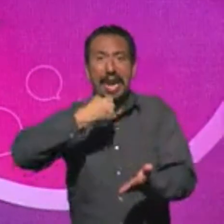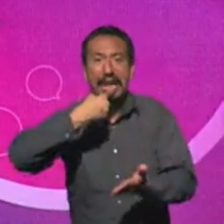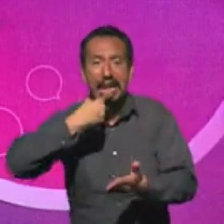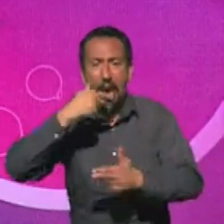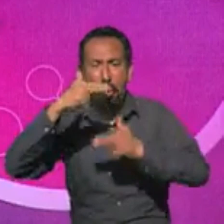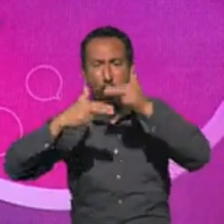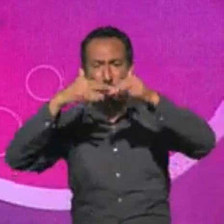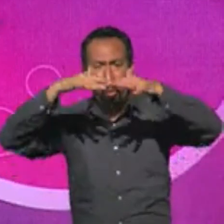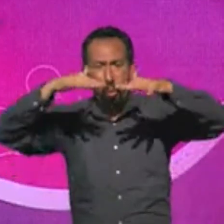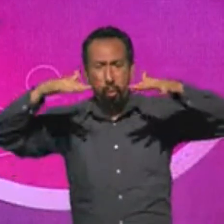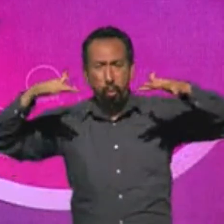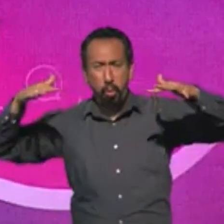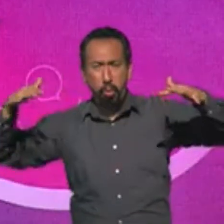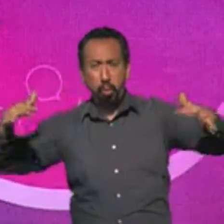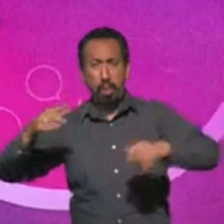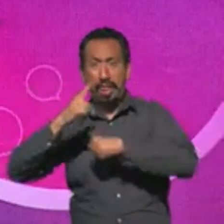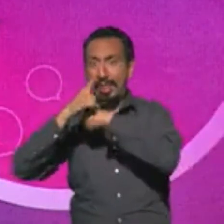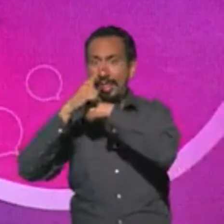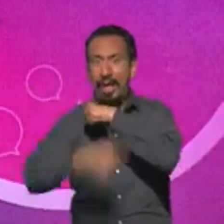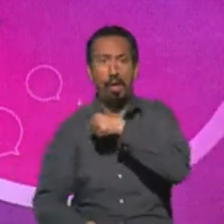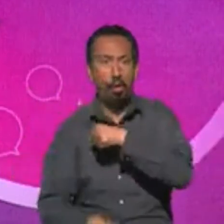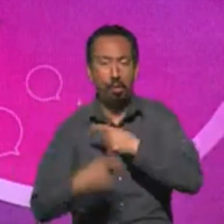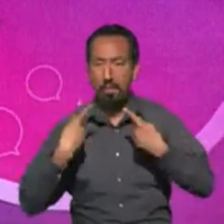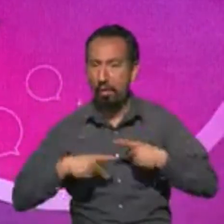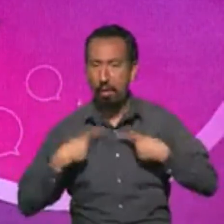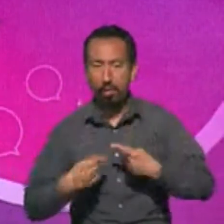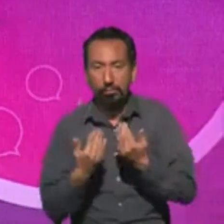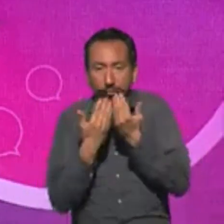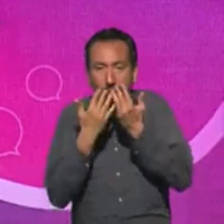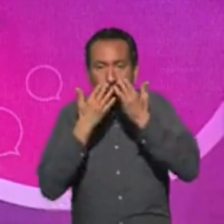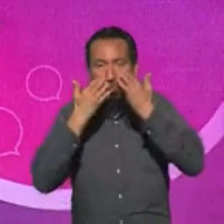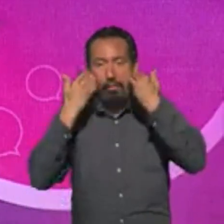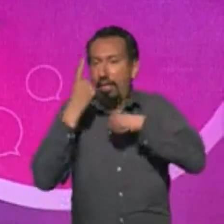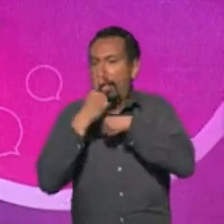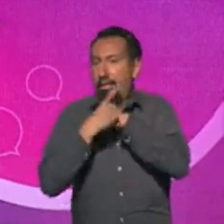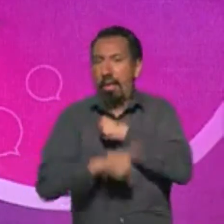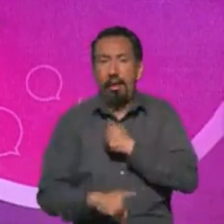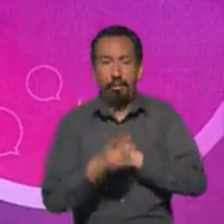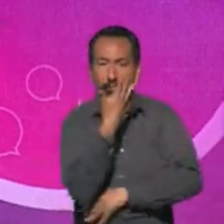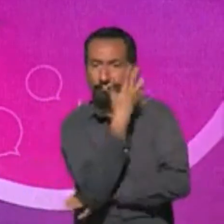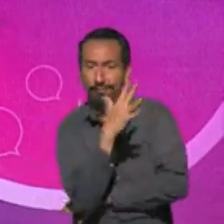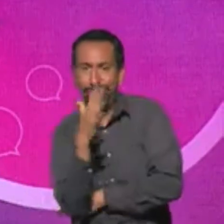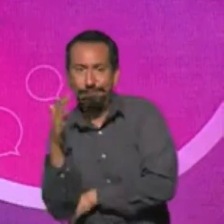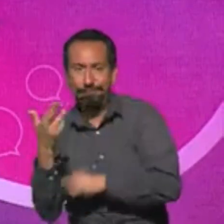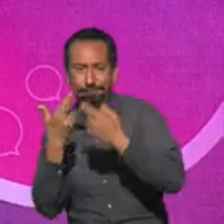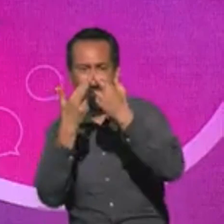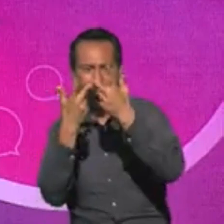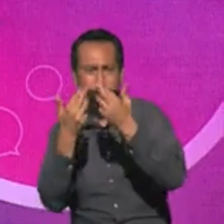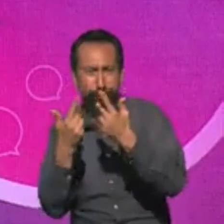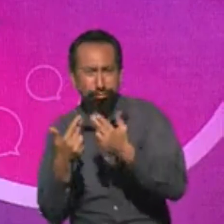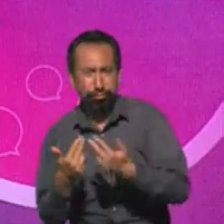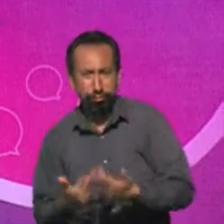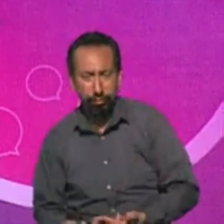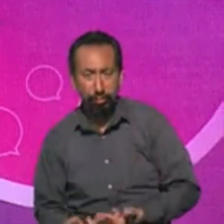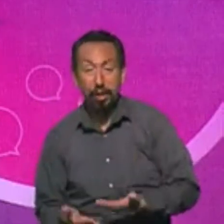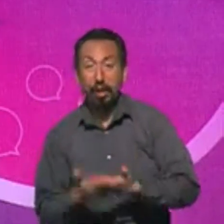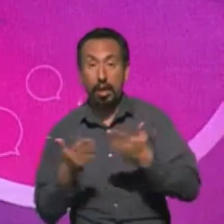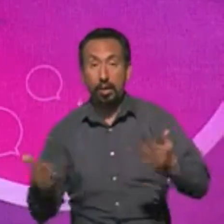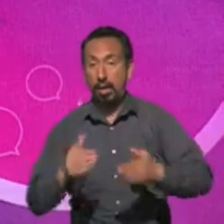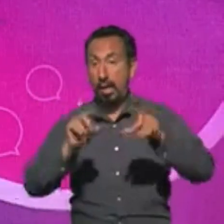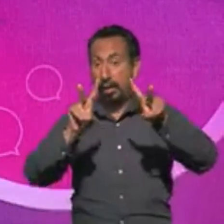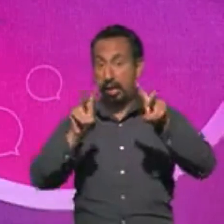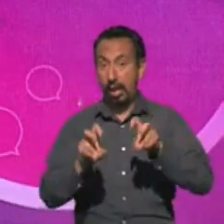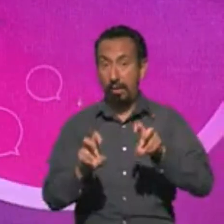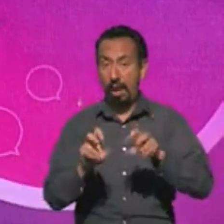emisiones son muy dañinas para la salud y al deterioro del medio ambiente el tema del agua es un